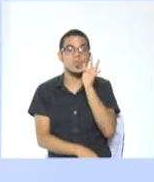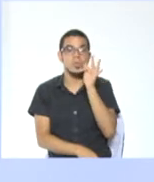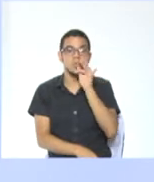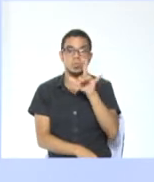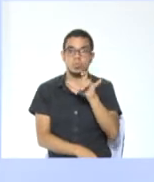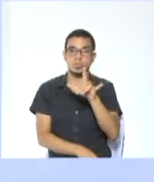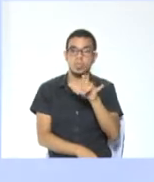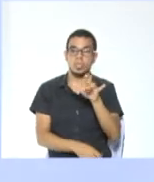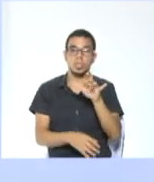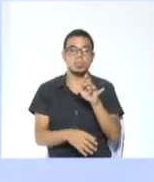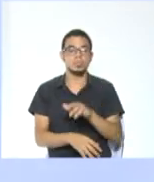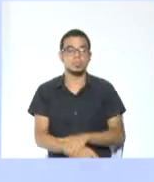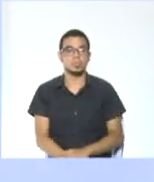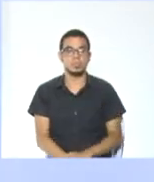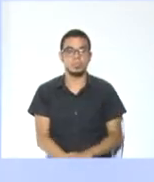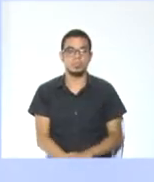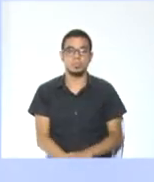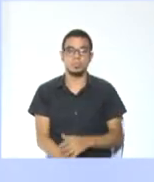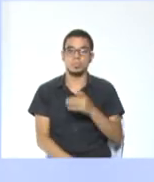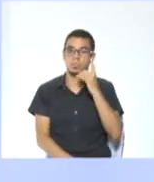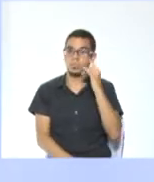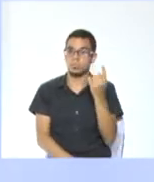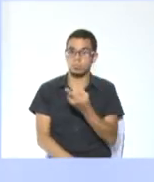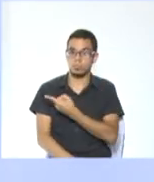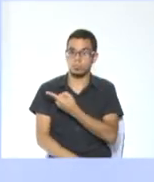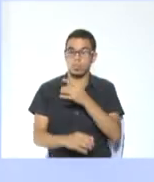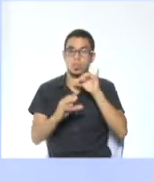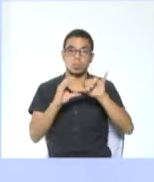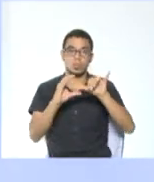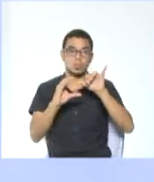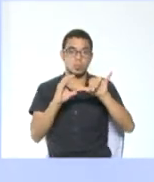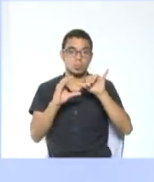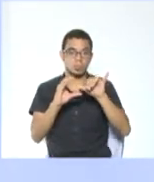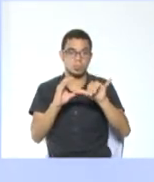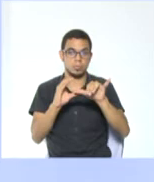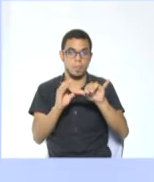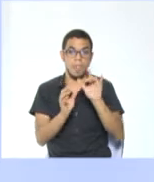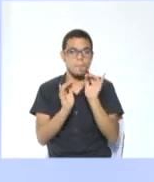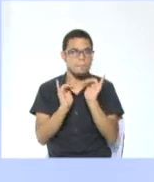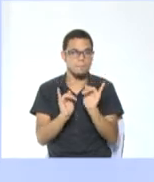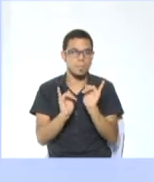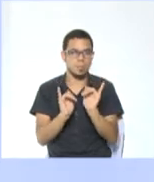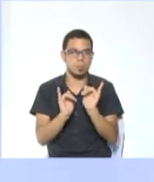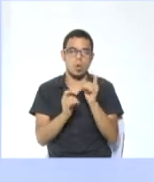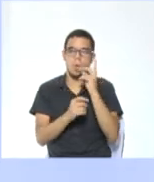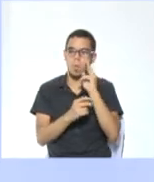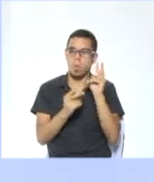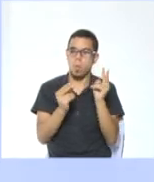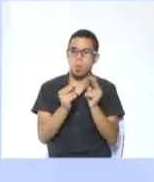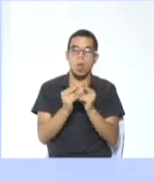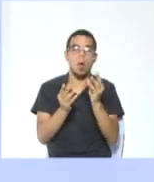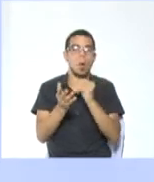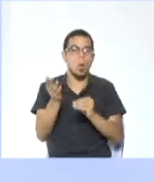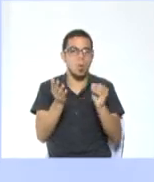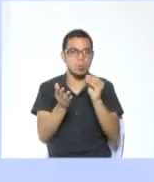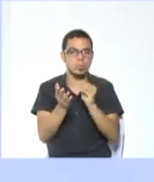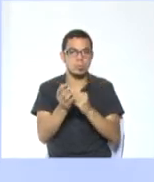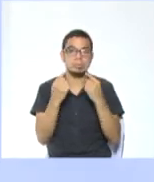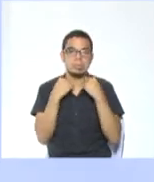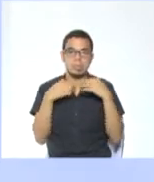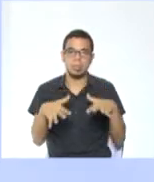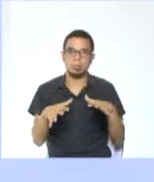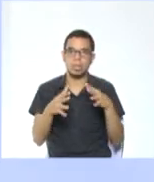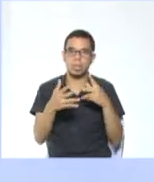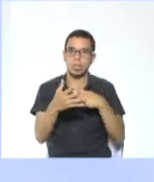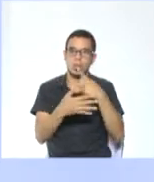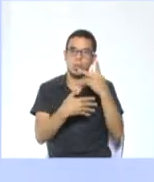e Instagram. Y Cada Familia Una Escuela Oficial por nuestro canal de YouTube para que así puedan disfrutar de esta programación y de todas